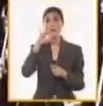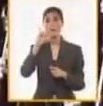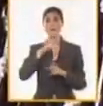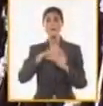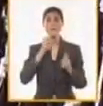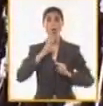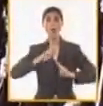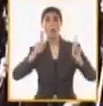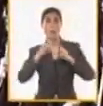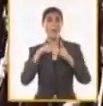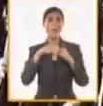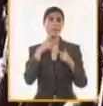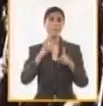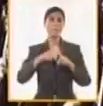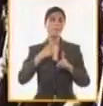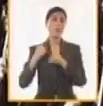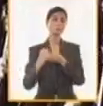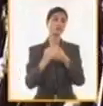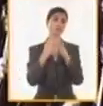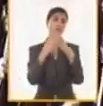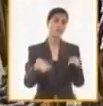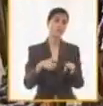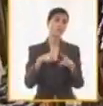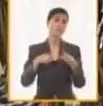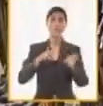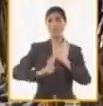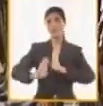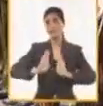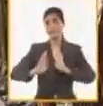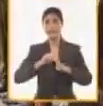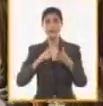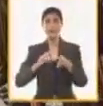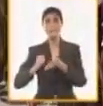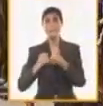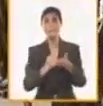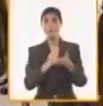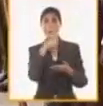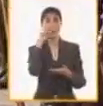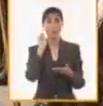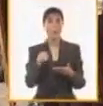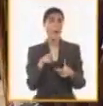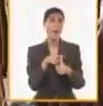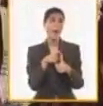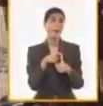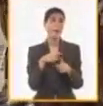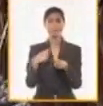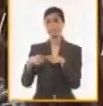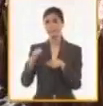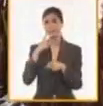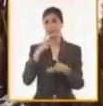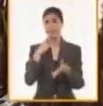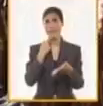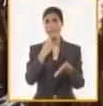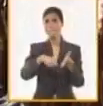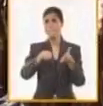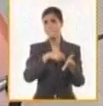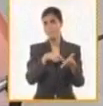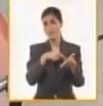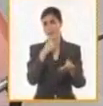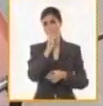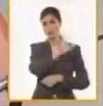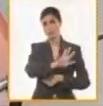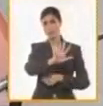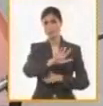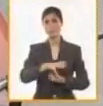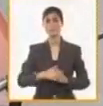bilaterales, la cooperación en materia de defensa, el apoyo a Ucrania y cuestiones clave de la agenda de la Unión Europea.